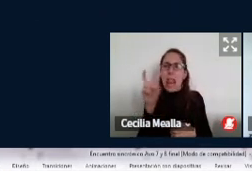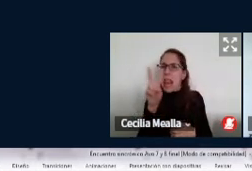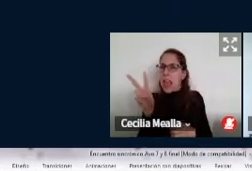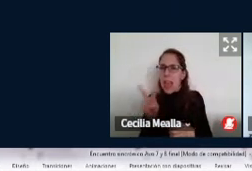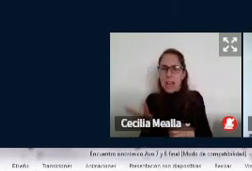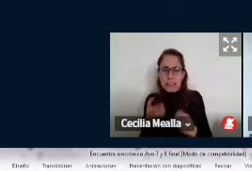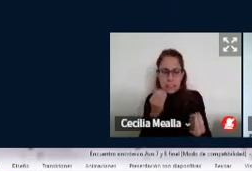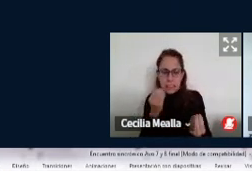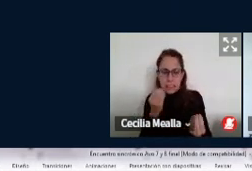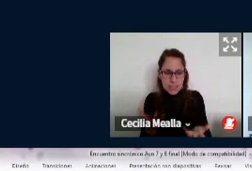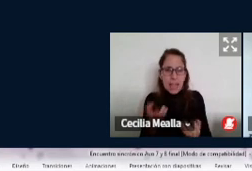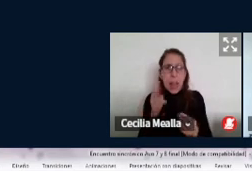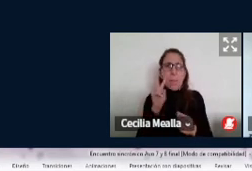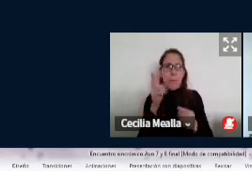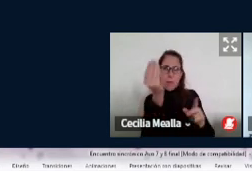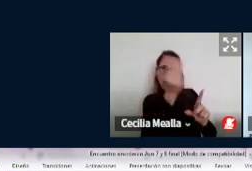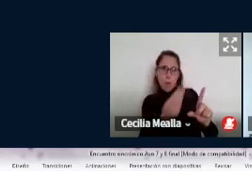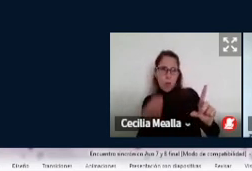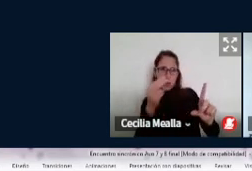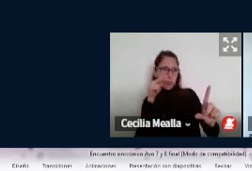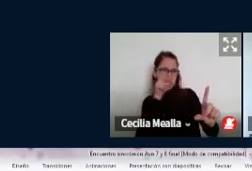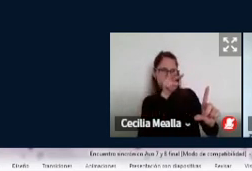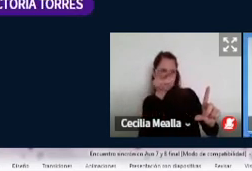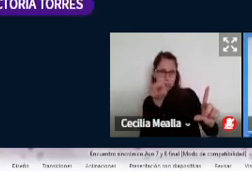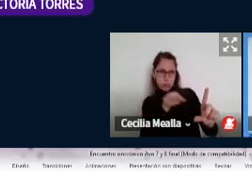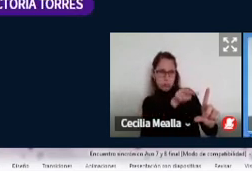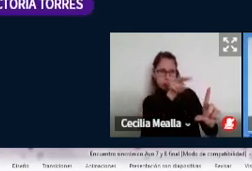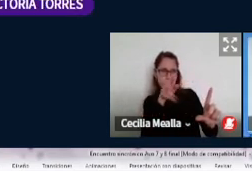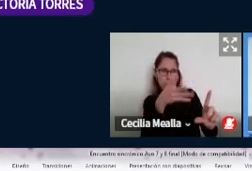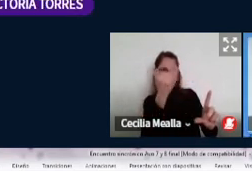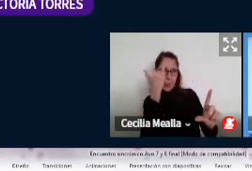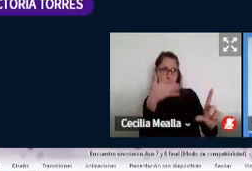léanlo. Para eso, o sea, lean la imagen, ¿sí?